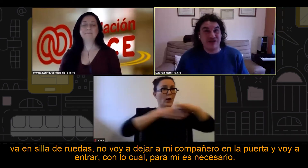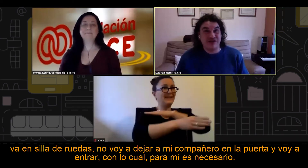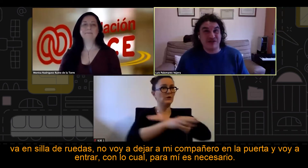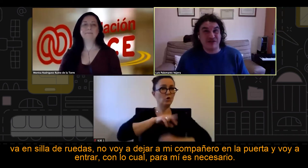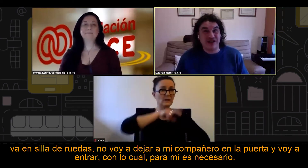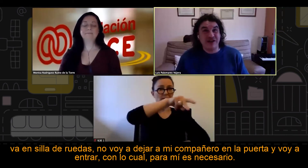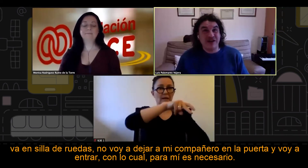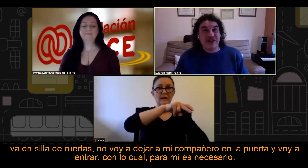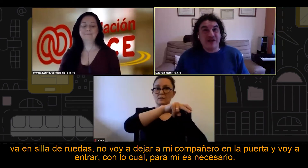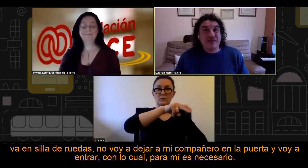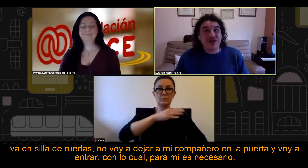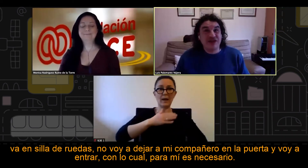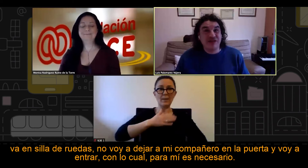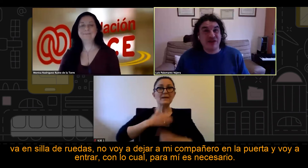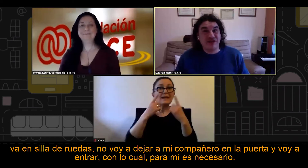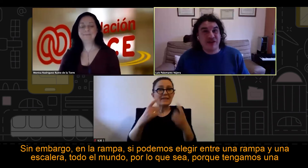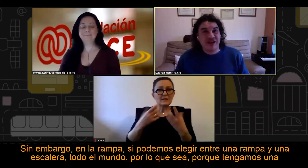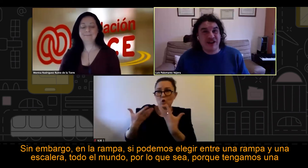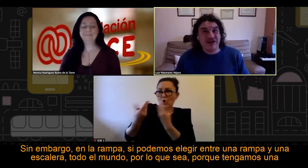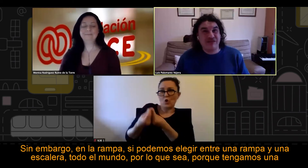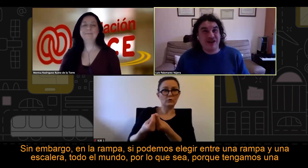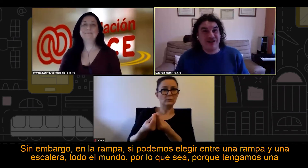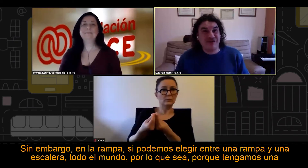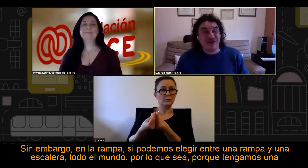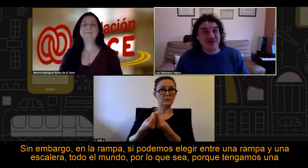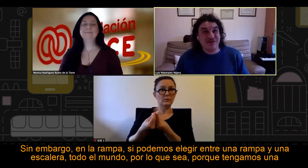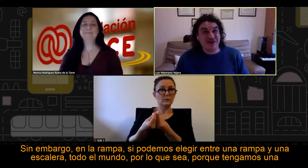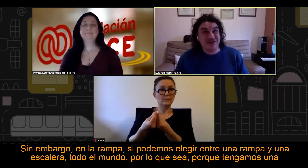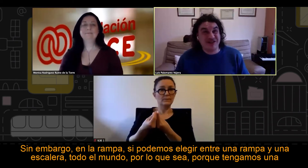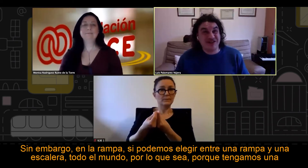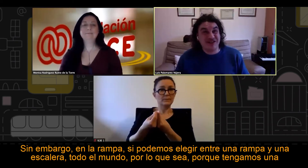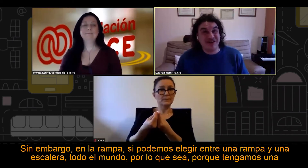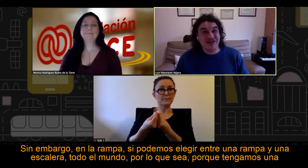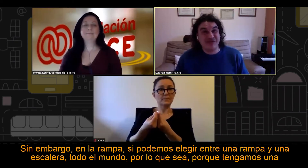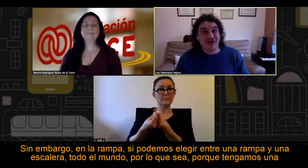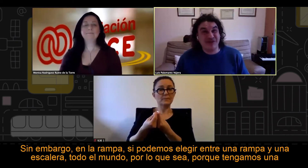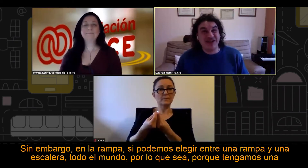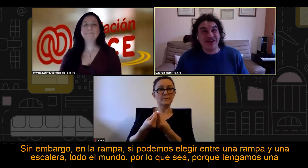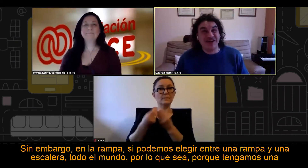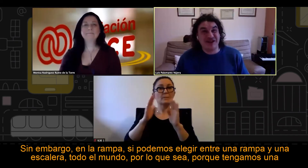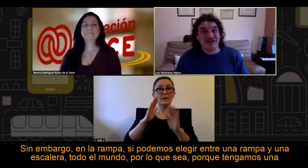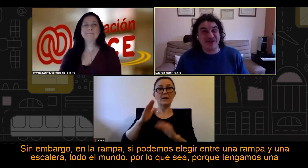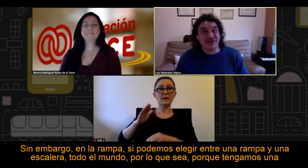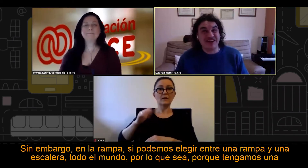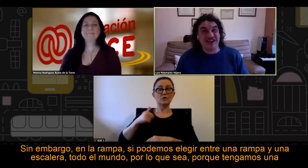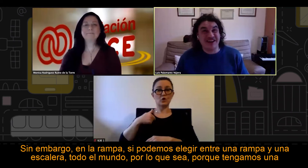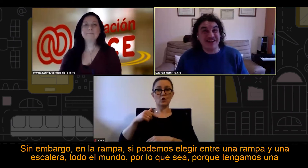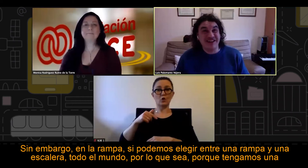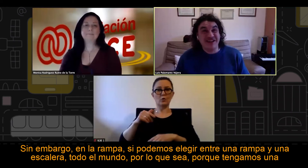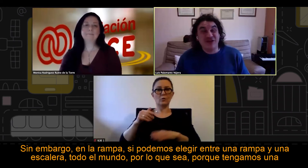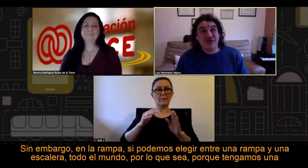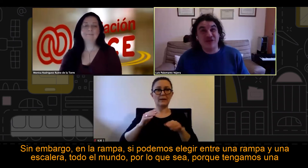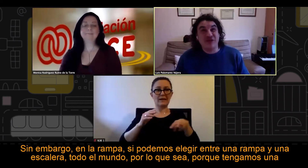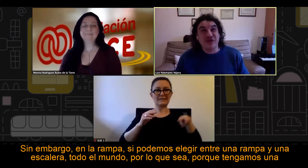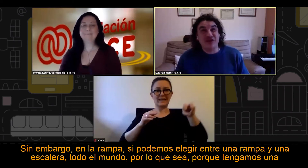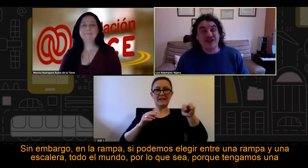necesario, ¿vale? Pero, sin embargo, en la rampa, pues si podemos elegir entre una rampa y una escalera,